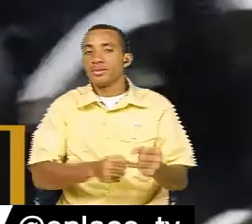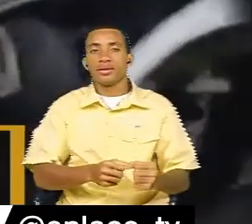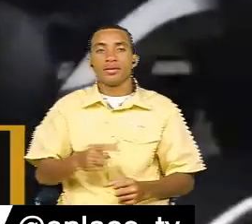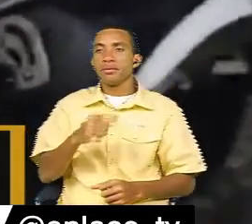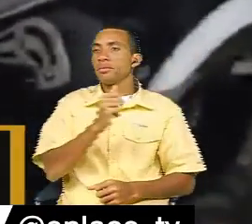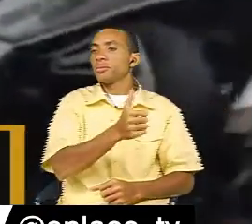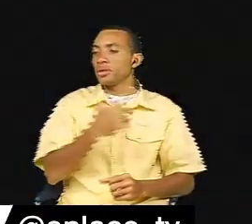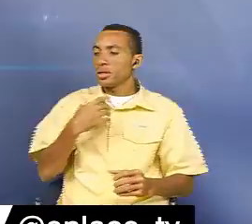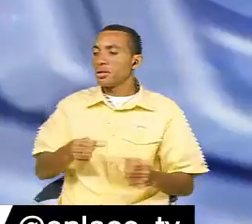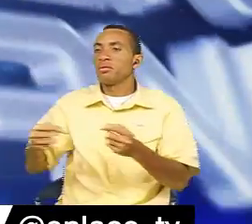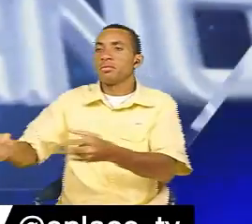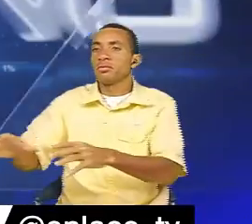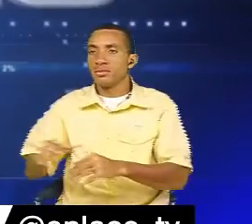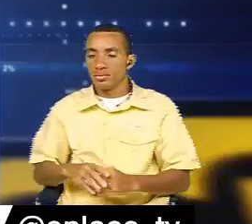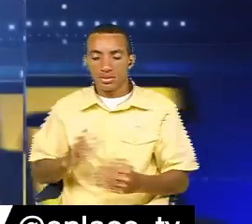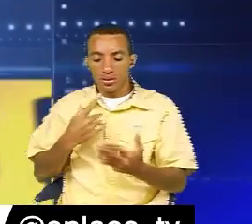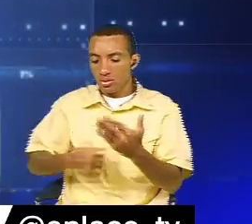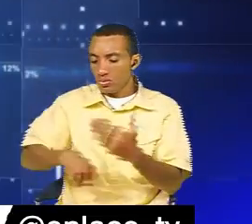haciendo el comparendo.